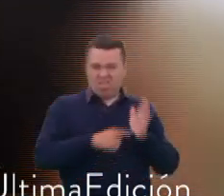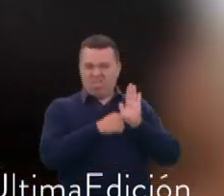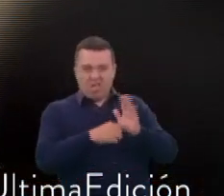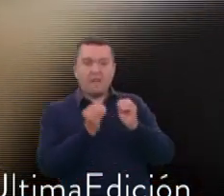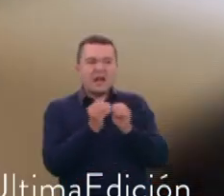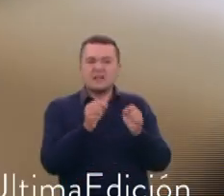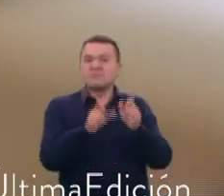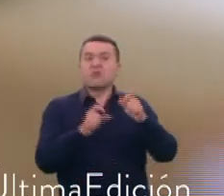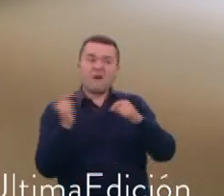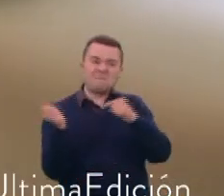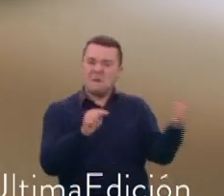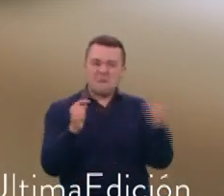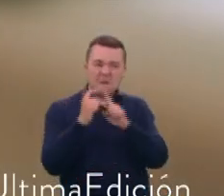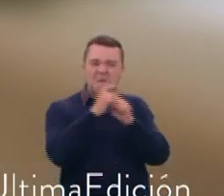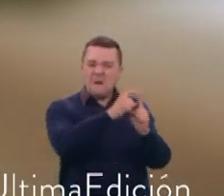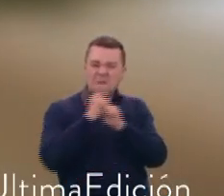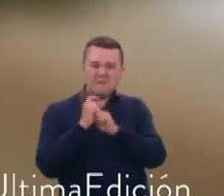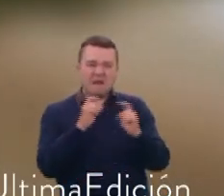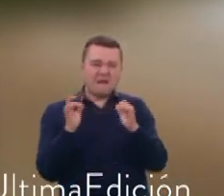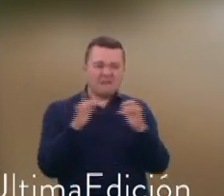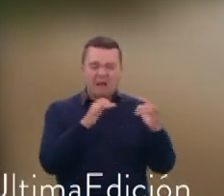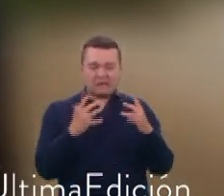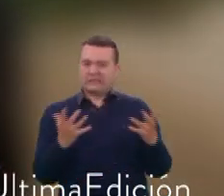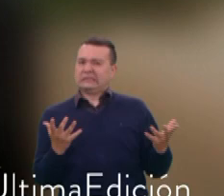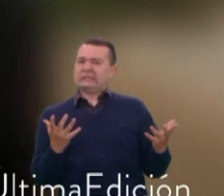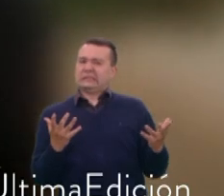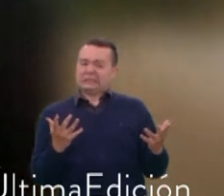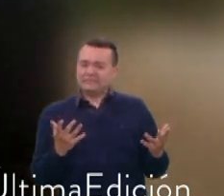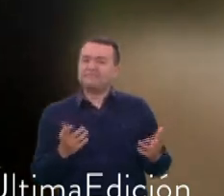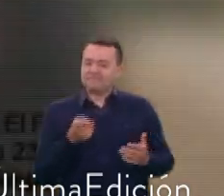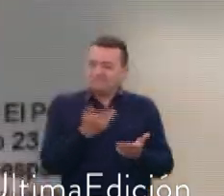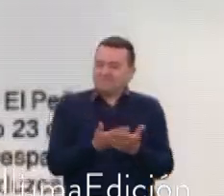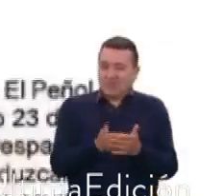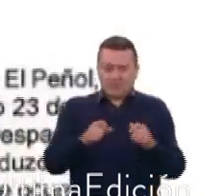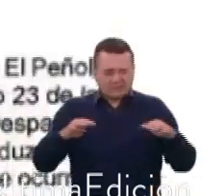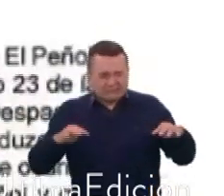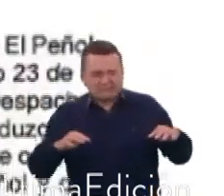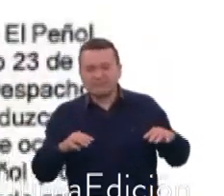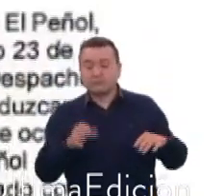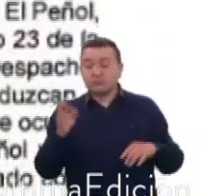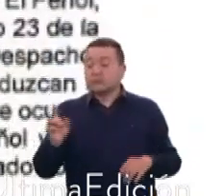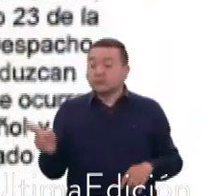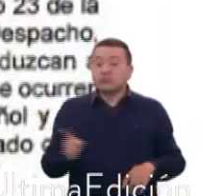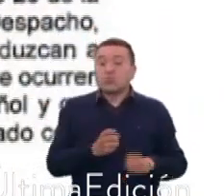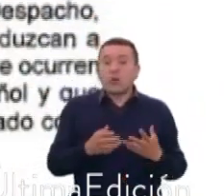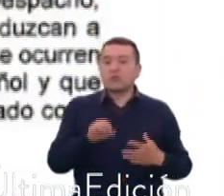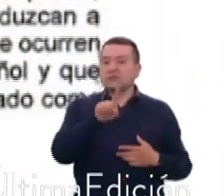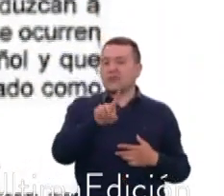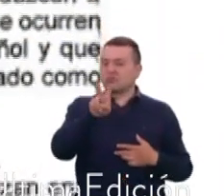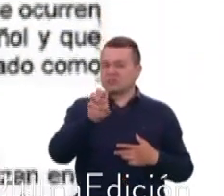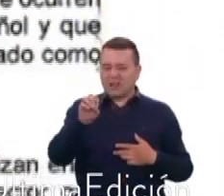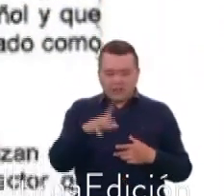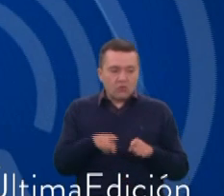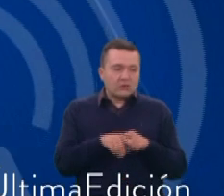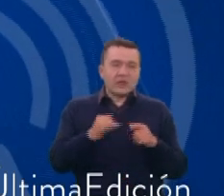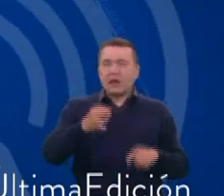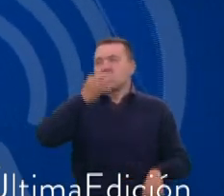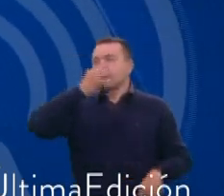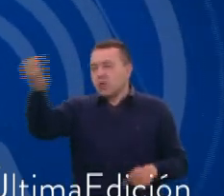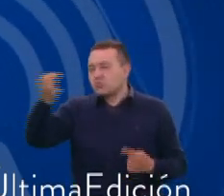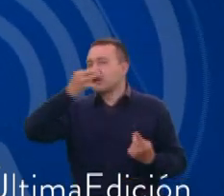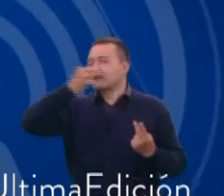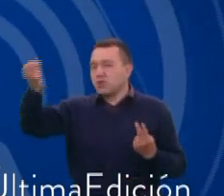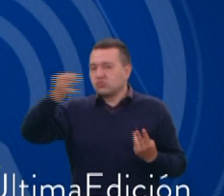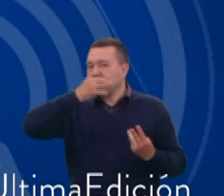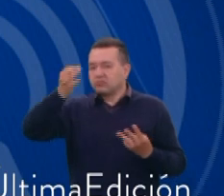de cabeza a más de 160 moradores de la zona, que ante las constantes denuncias decidieron firmar este derecho de petición. En